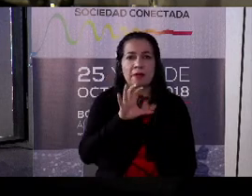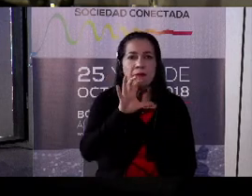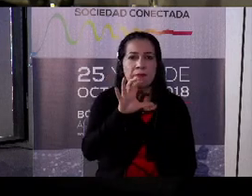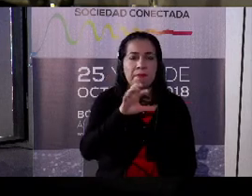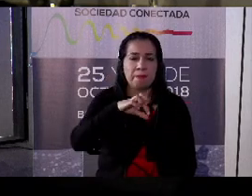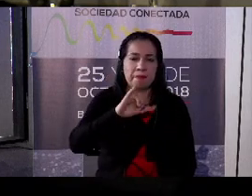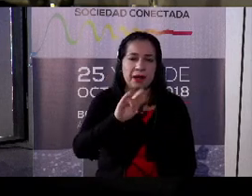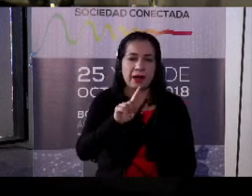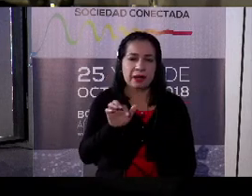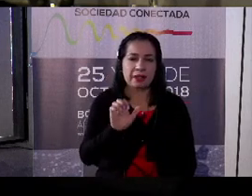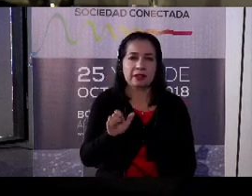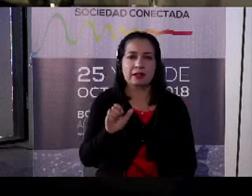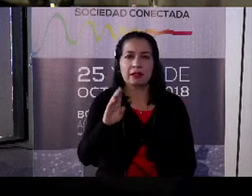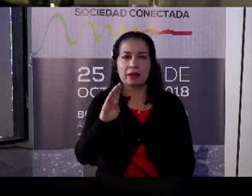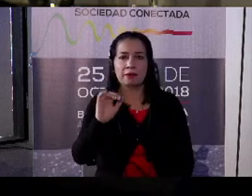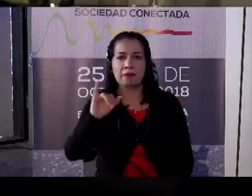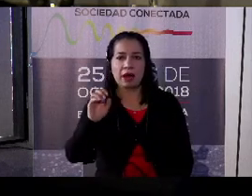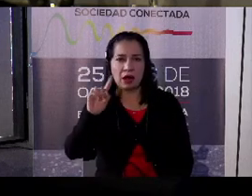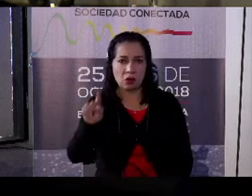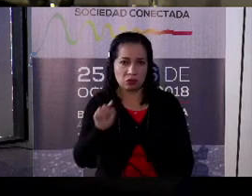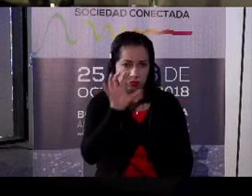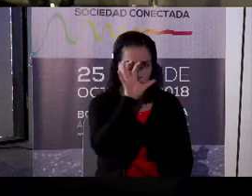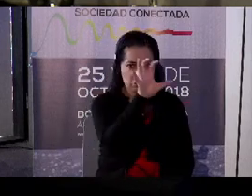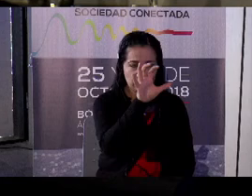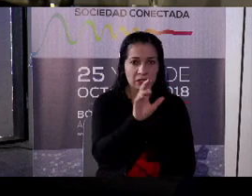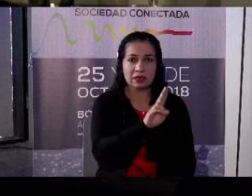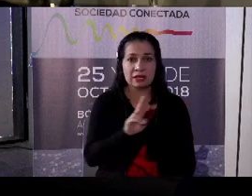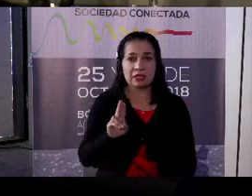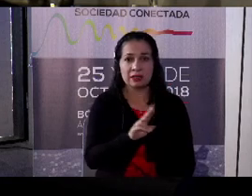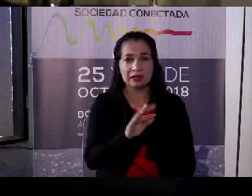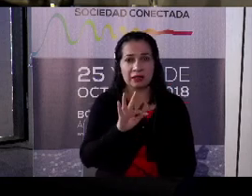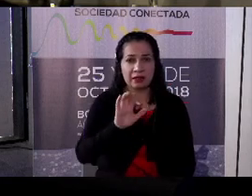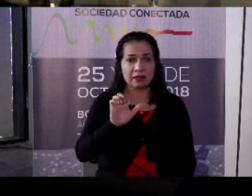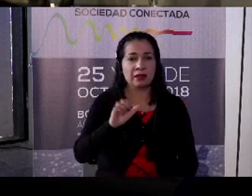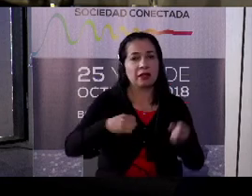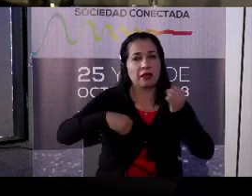Bajos ZTE ganó seis premios